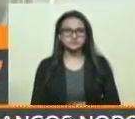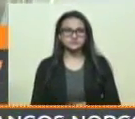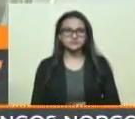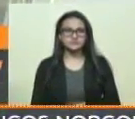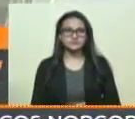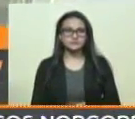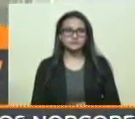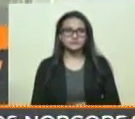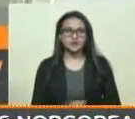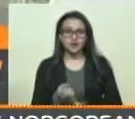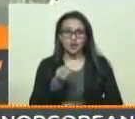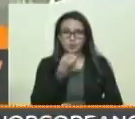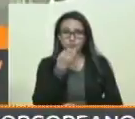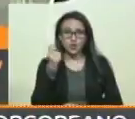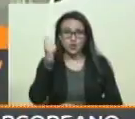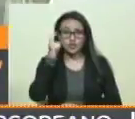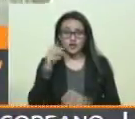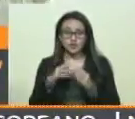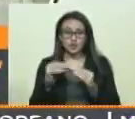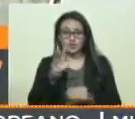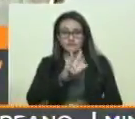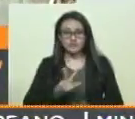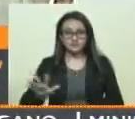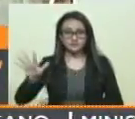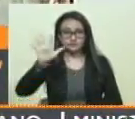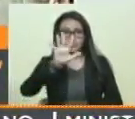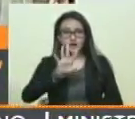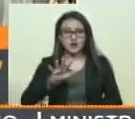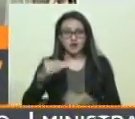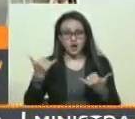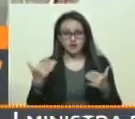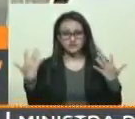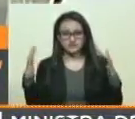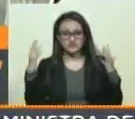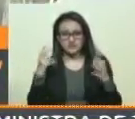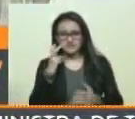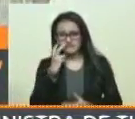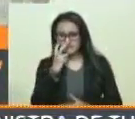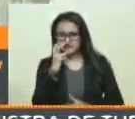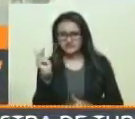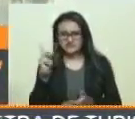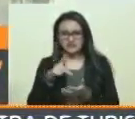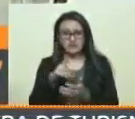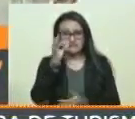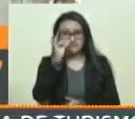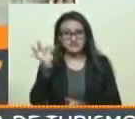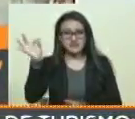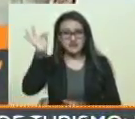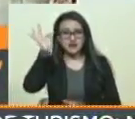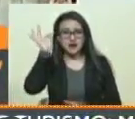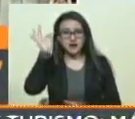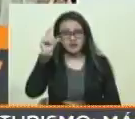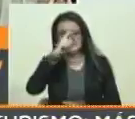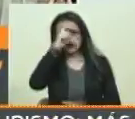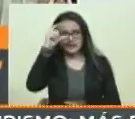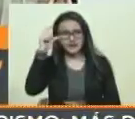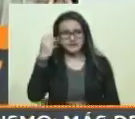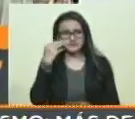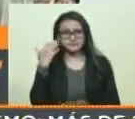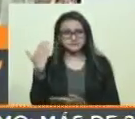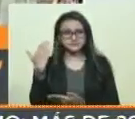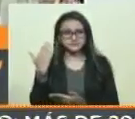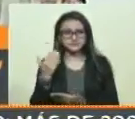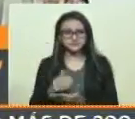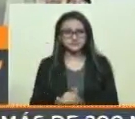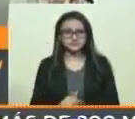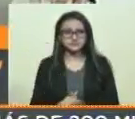Sí, bueno, muy buenos días a todo el país. Queremos celebrar la visita del fiscal general de la República al ministerio. Hemos hecho